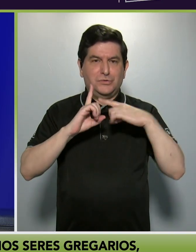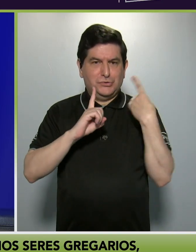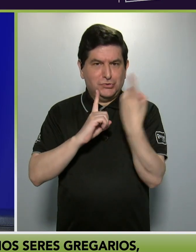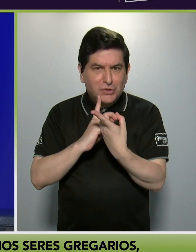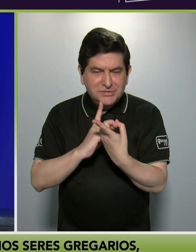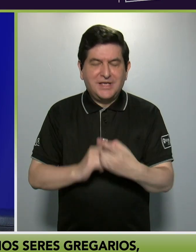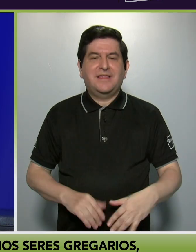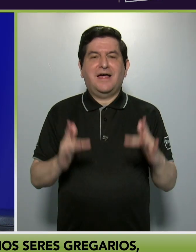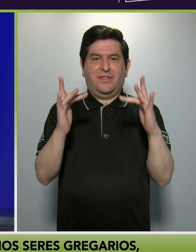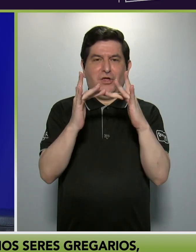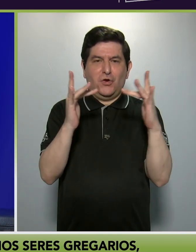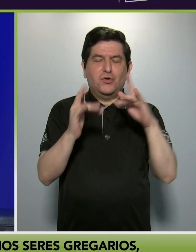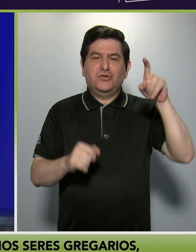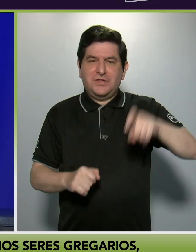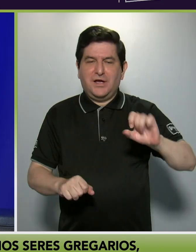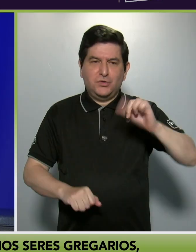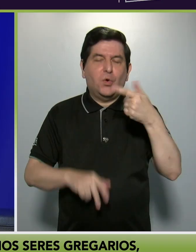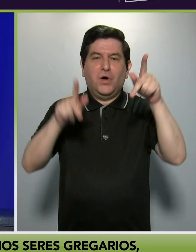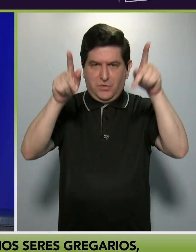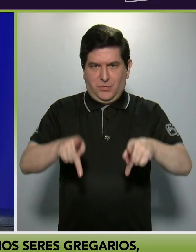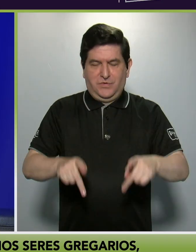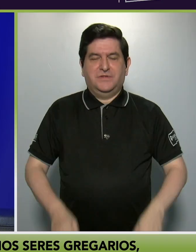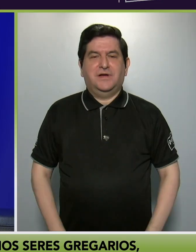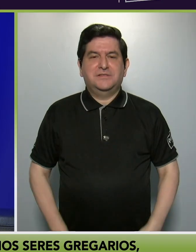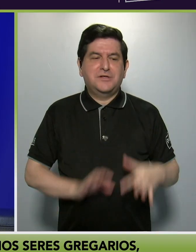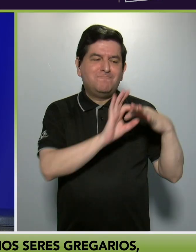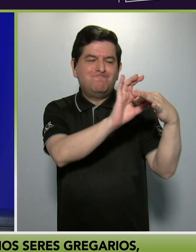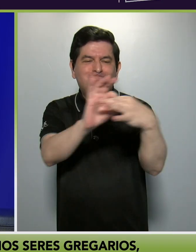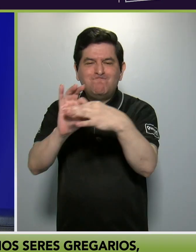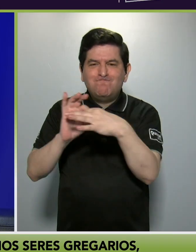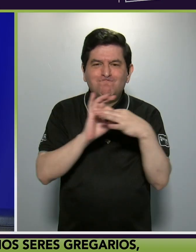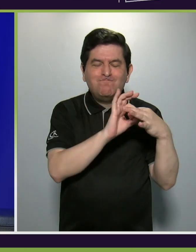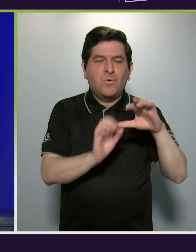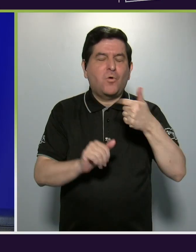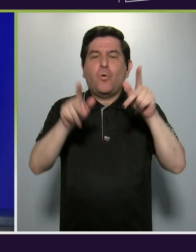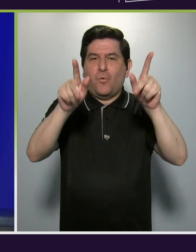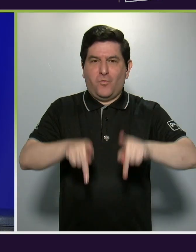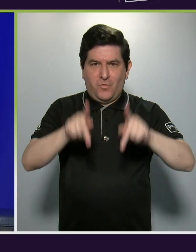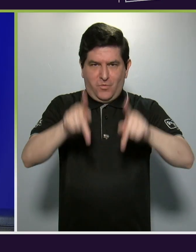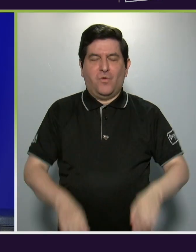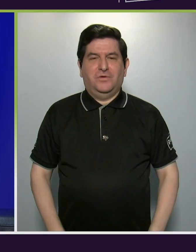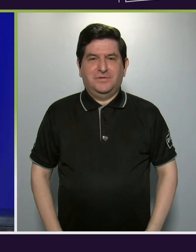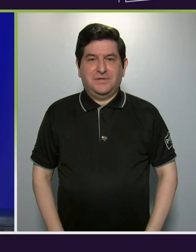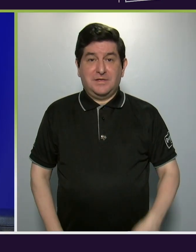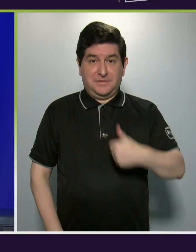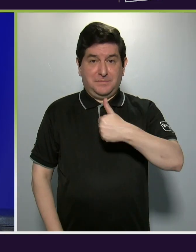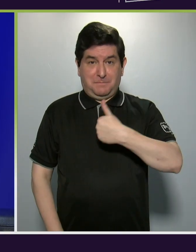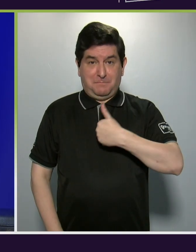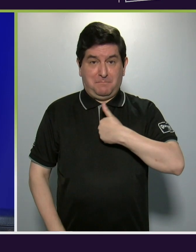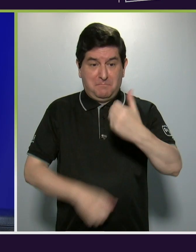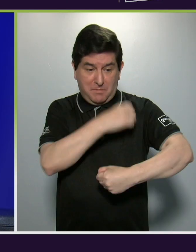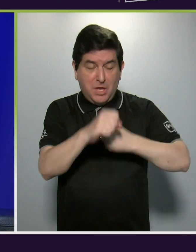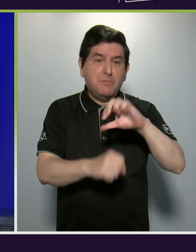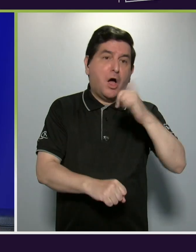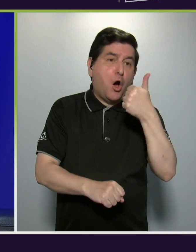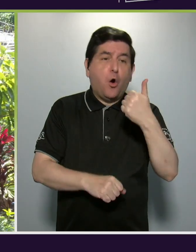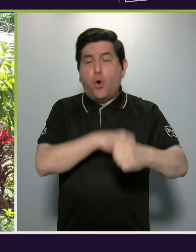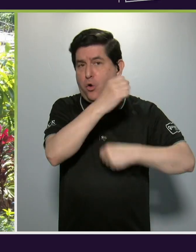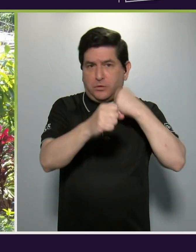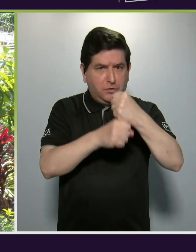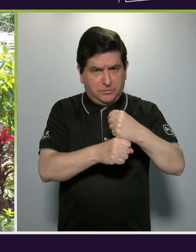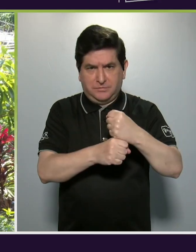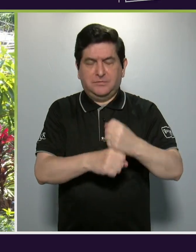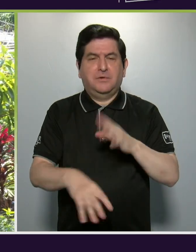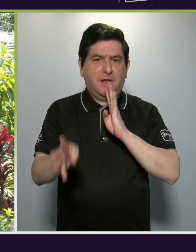en conexión con otras personas, relacionándonos con otros seres humanos de nuestra misma edad o de otras edades. Entonces,